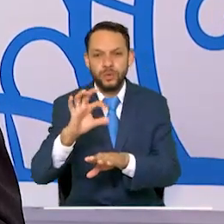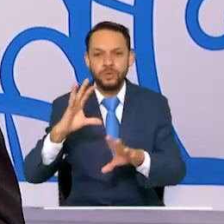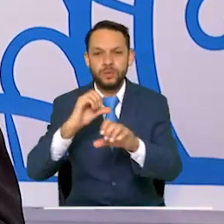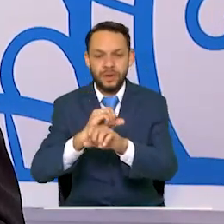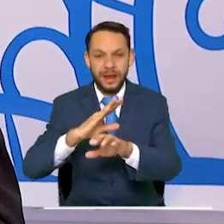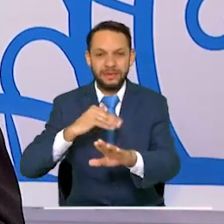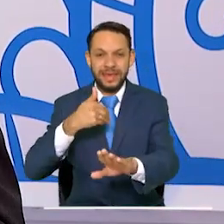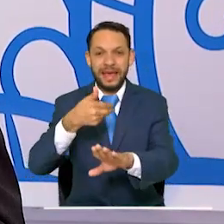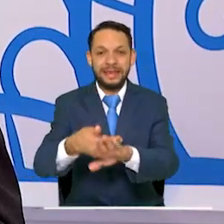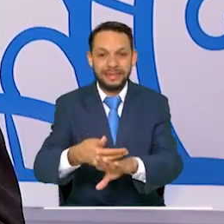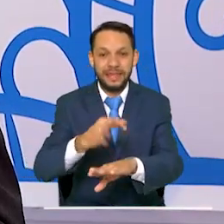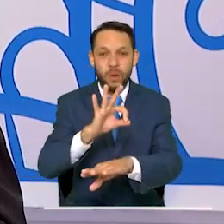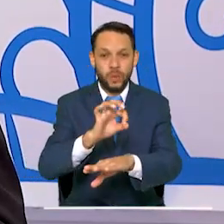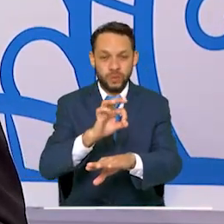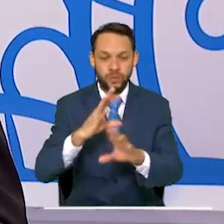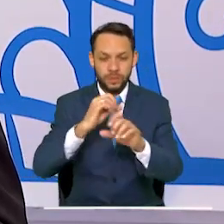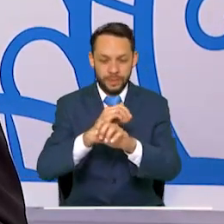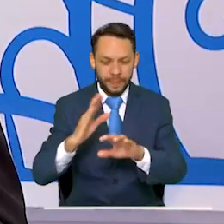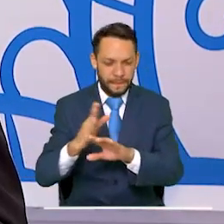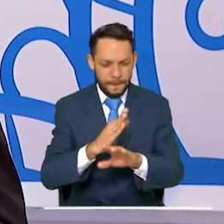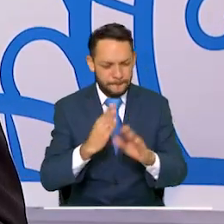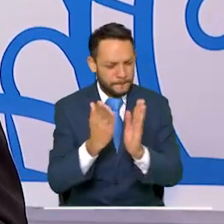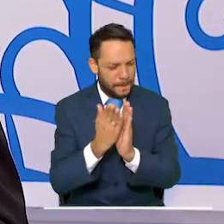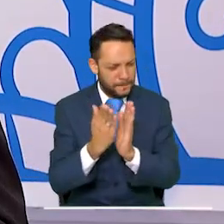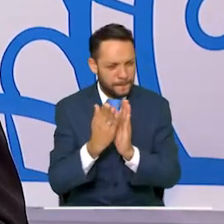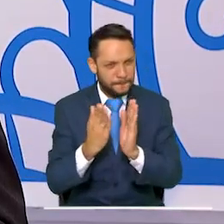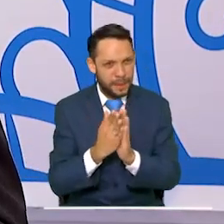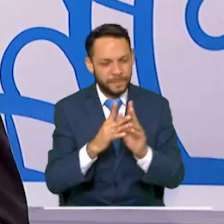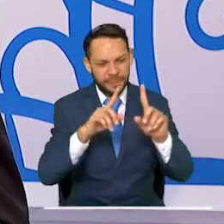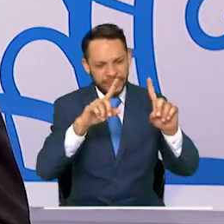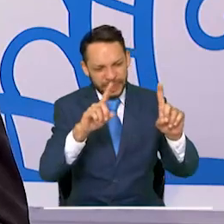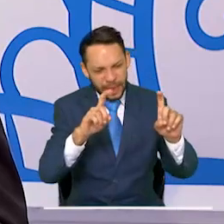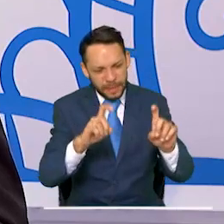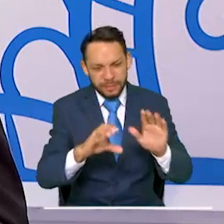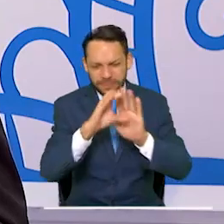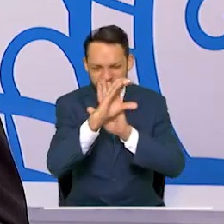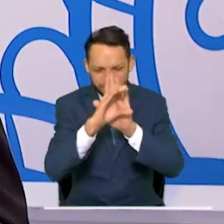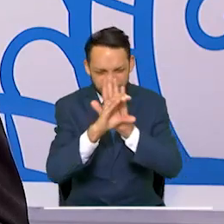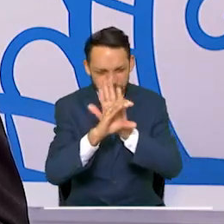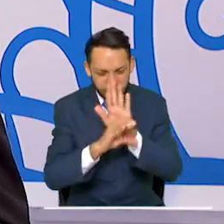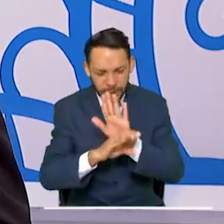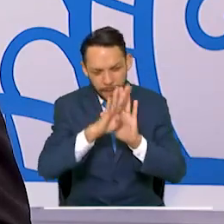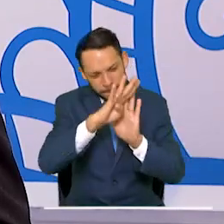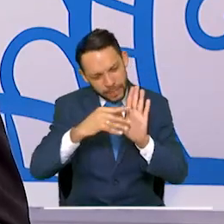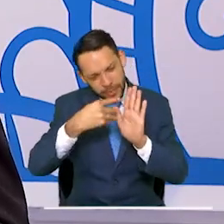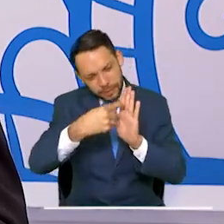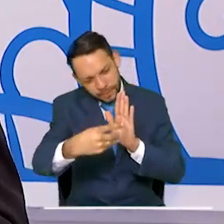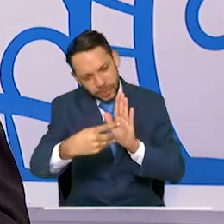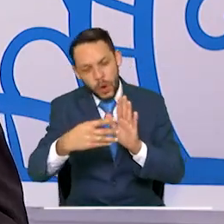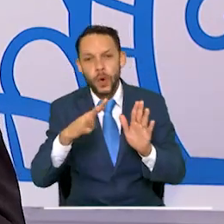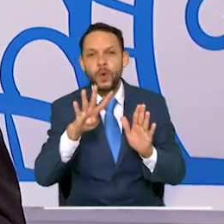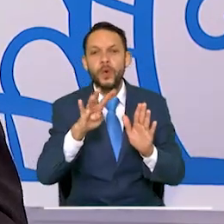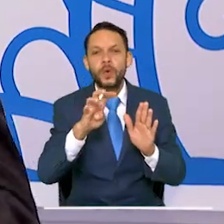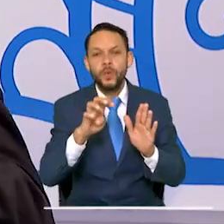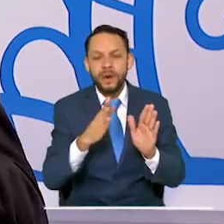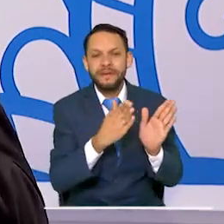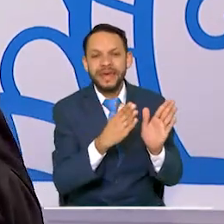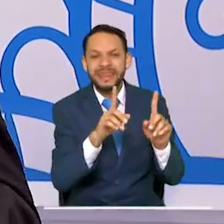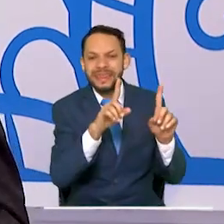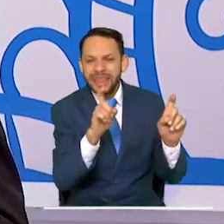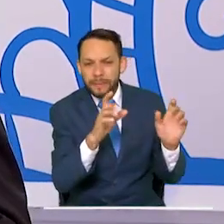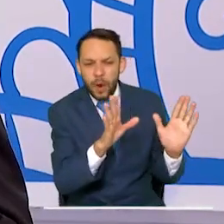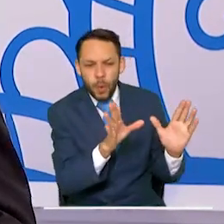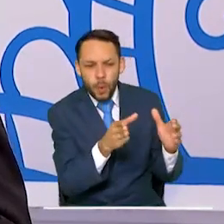a desarrollar aproximadamente, si mal no recuerdo, Diego me colabora, son 9 módulos,